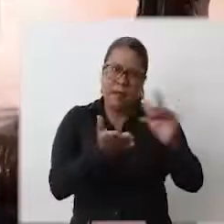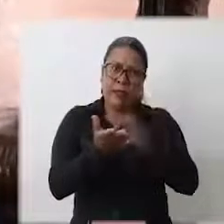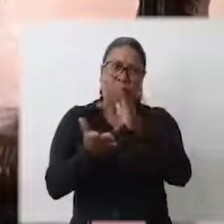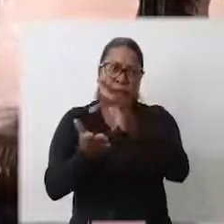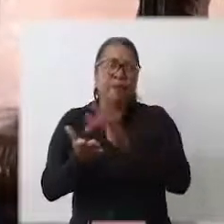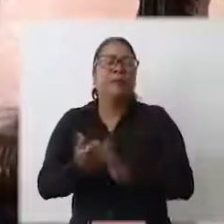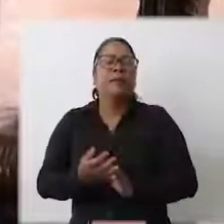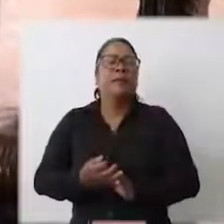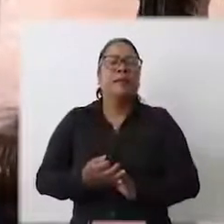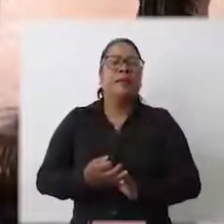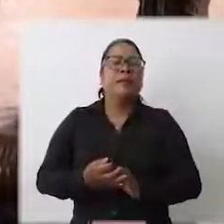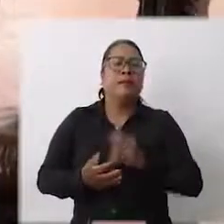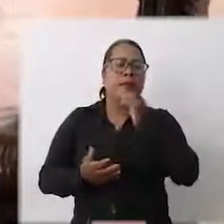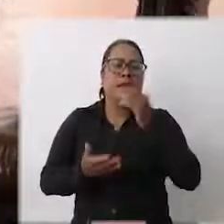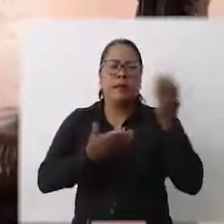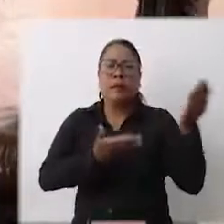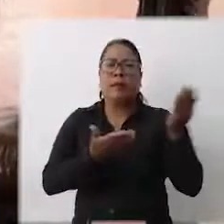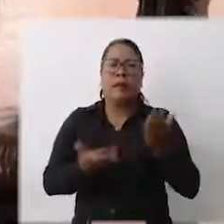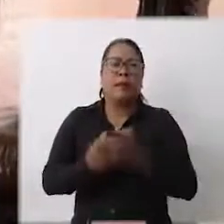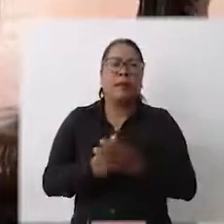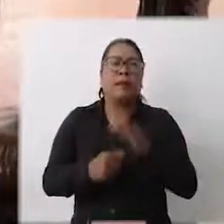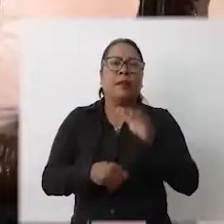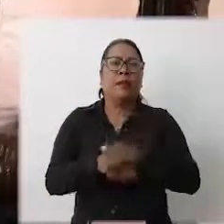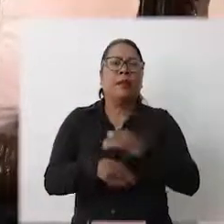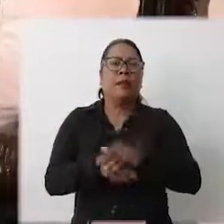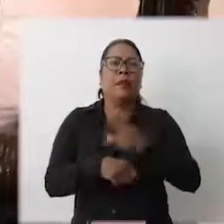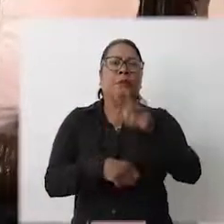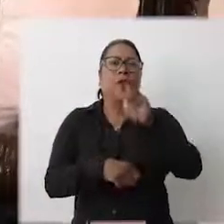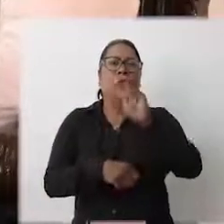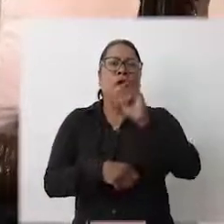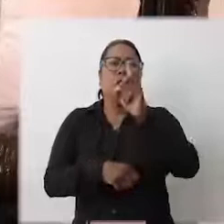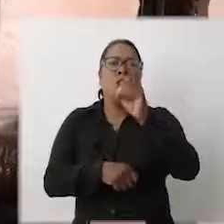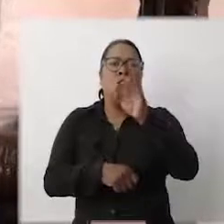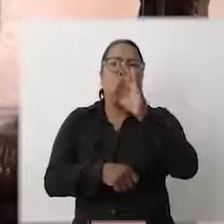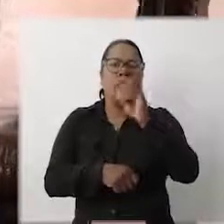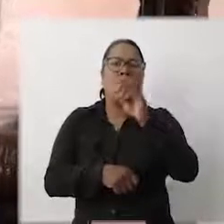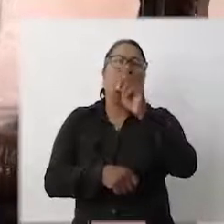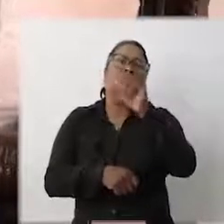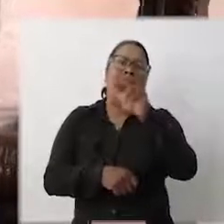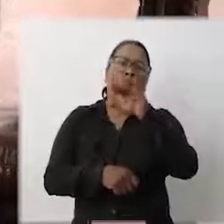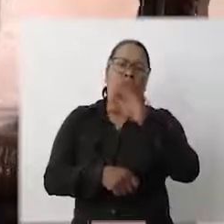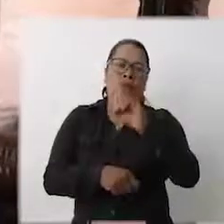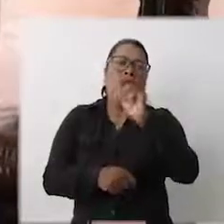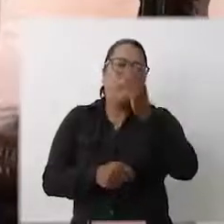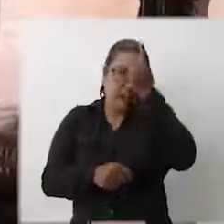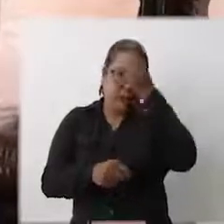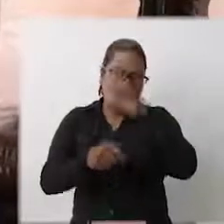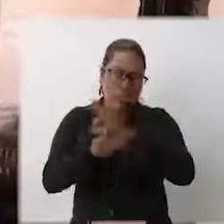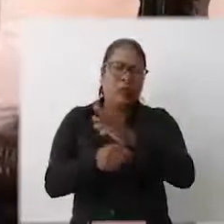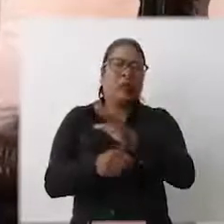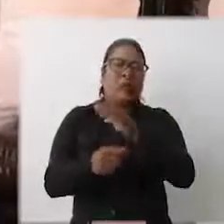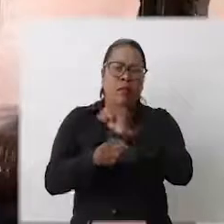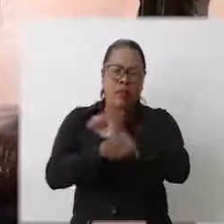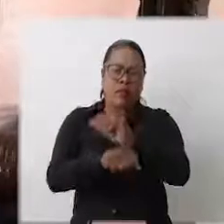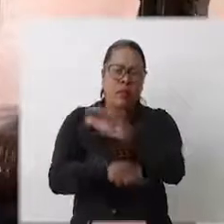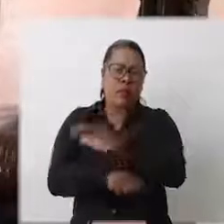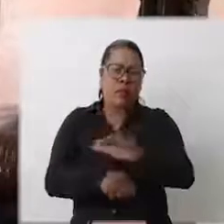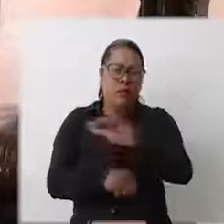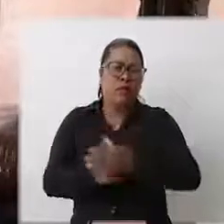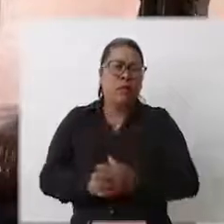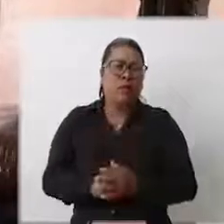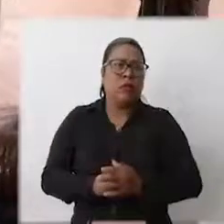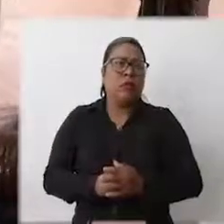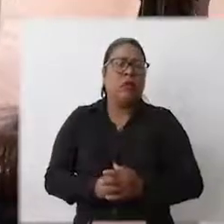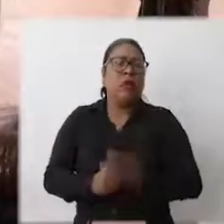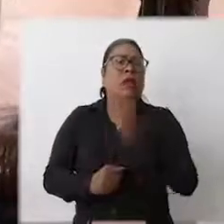al cual agradezco a la licenciada Nancy Belén y a mi amigo Jorge Castro su apoyo el día de ayer,